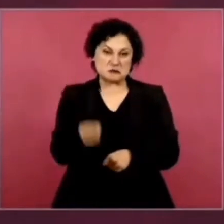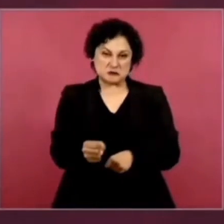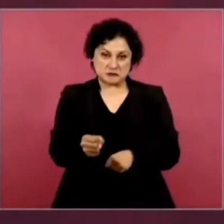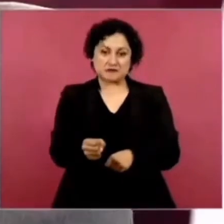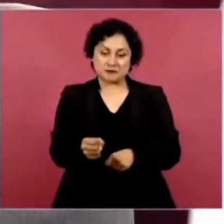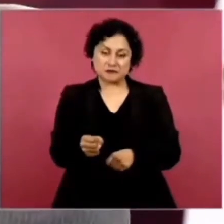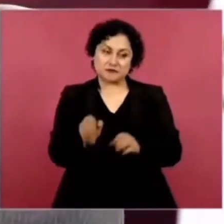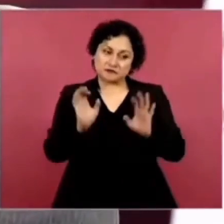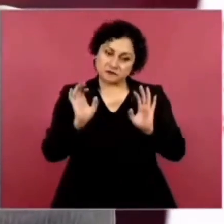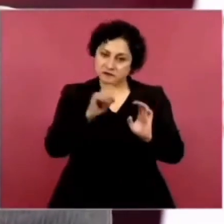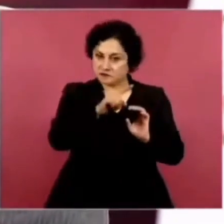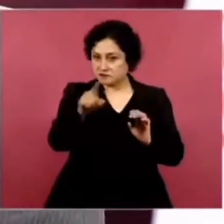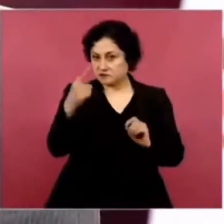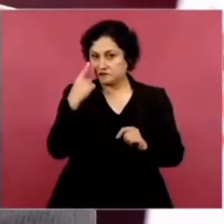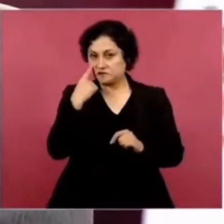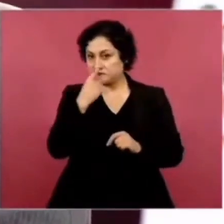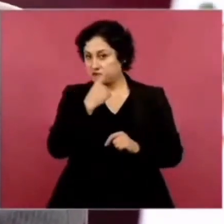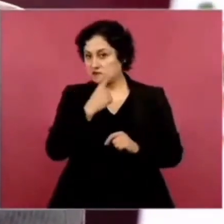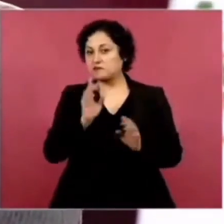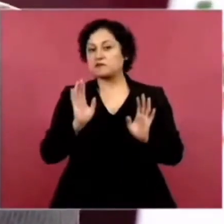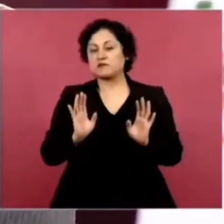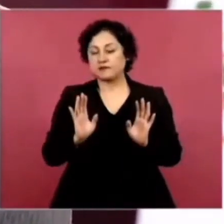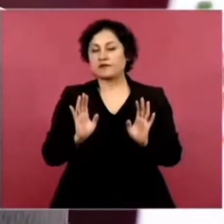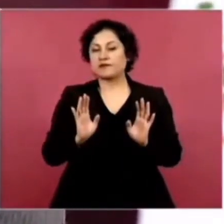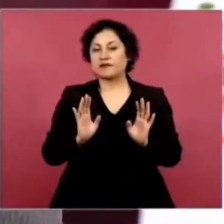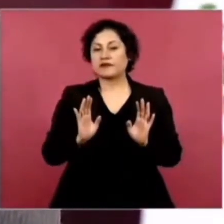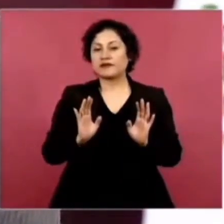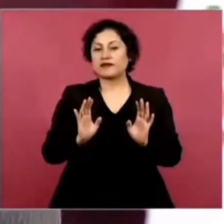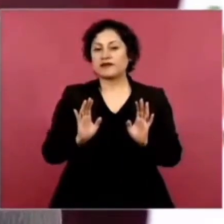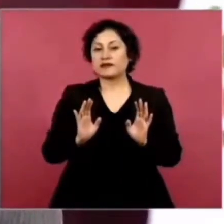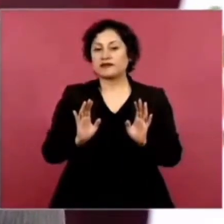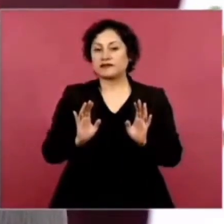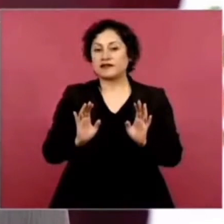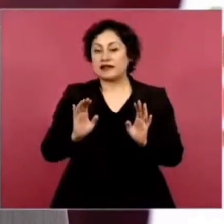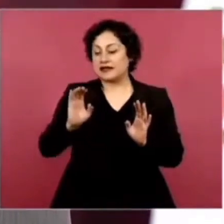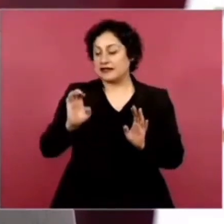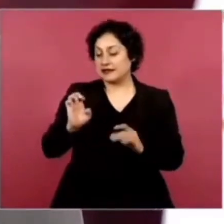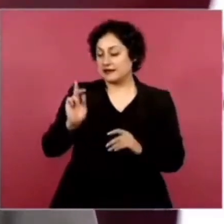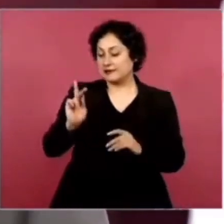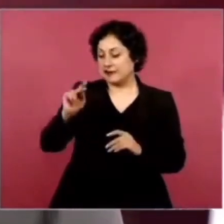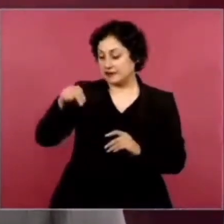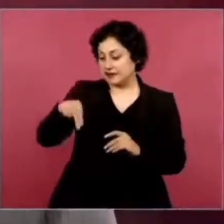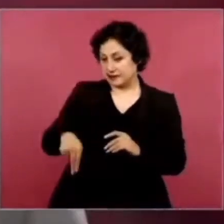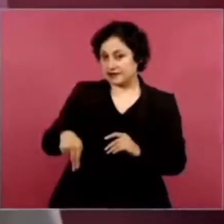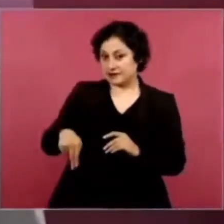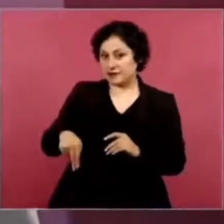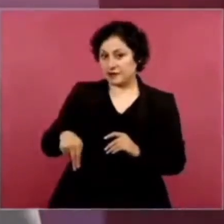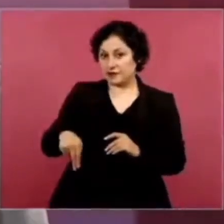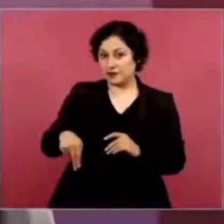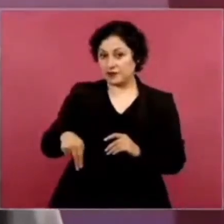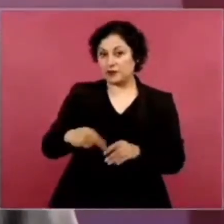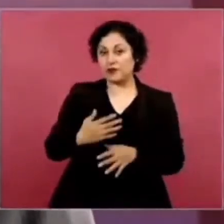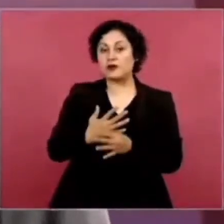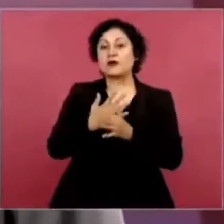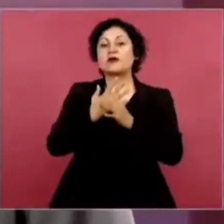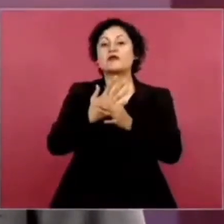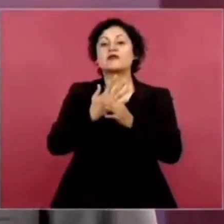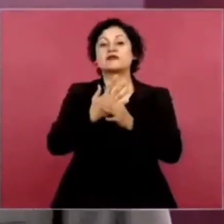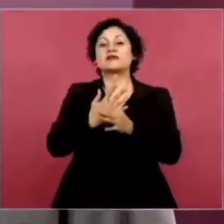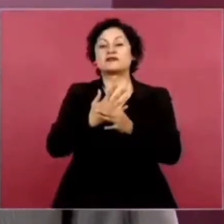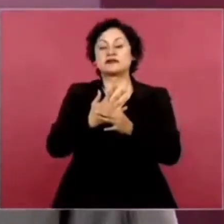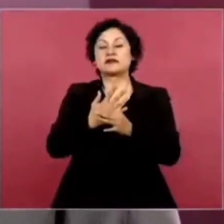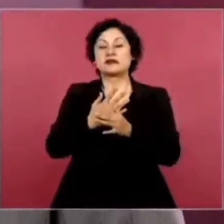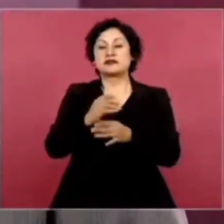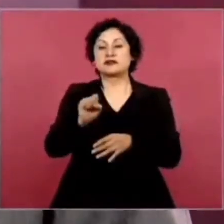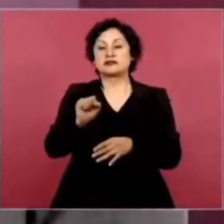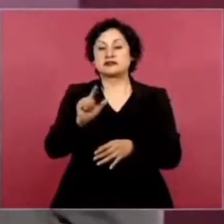el licenciado Peña Nieto, declara a Salinas de Gortari: me voy a